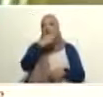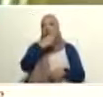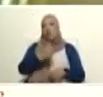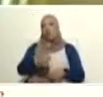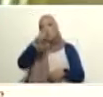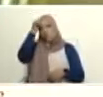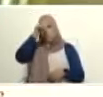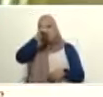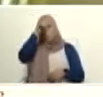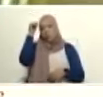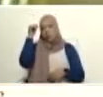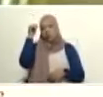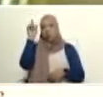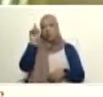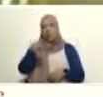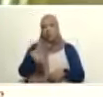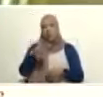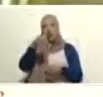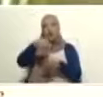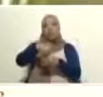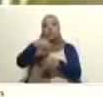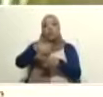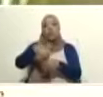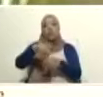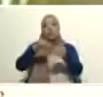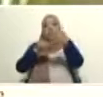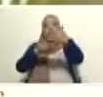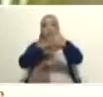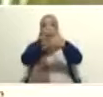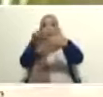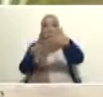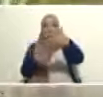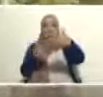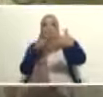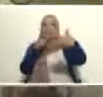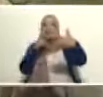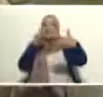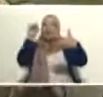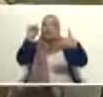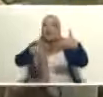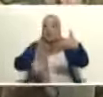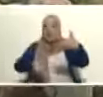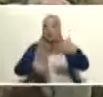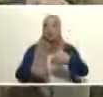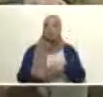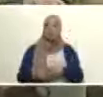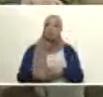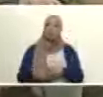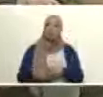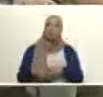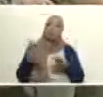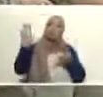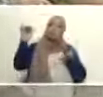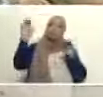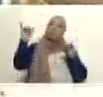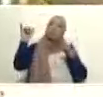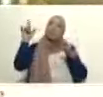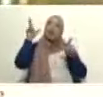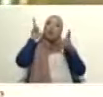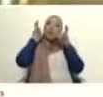domingo, a votar cinco veces, cinco veces, y nos despedimos con